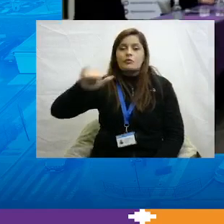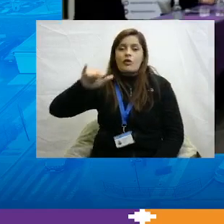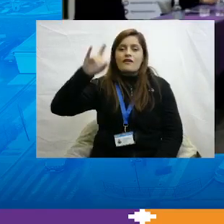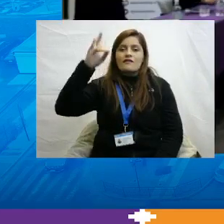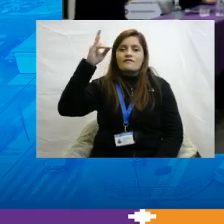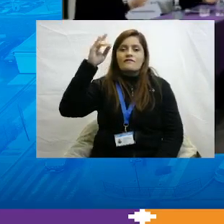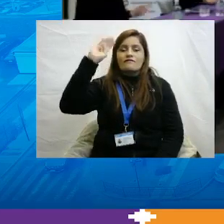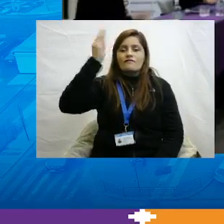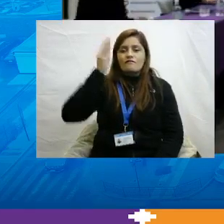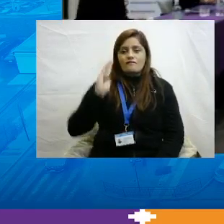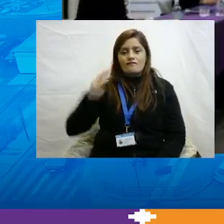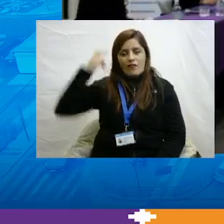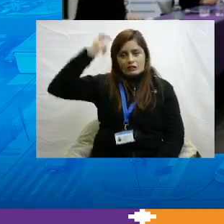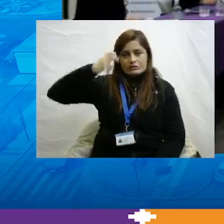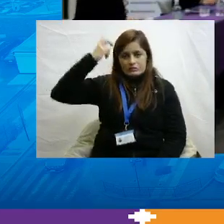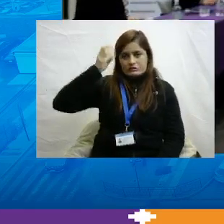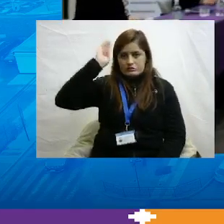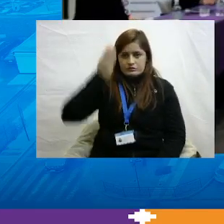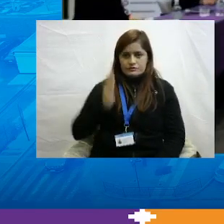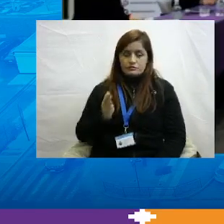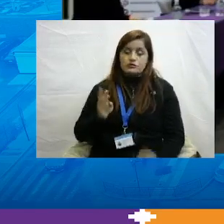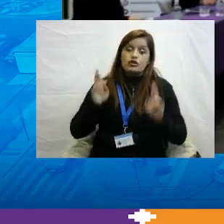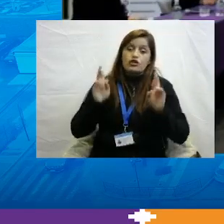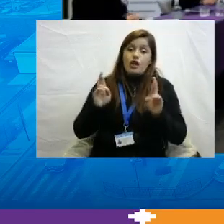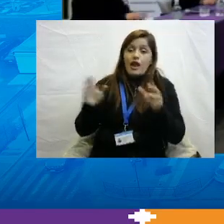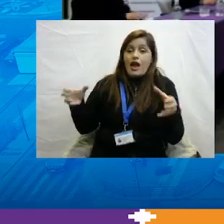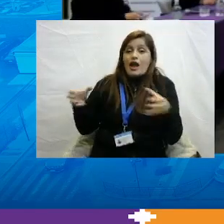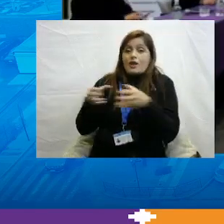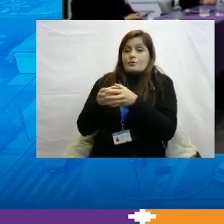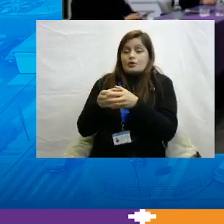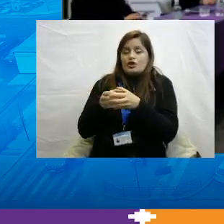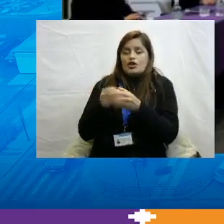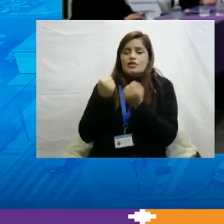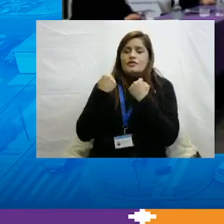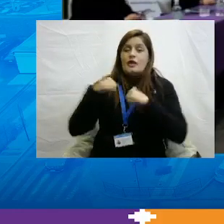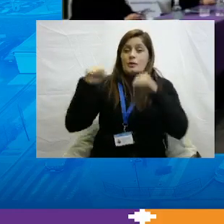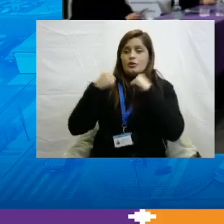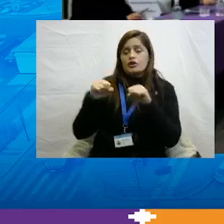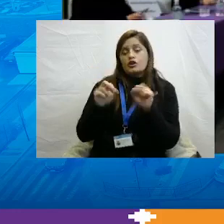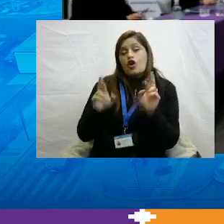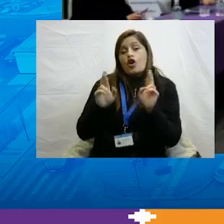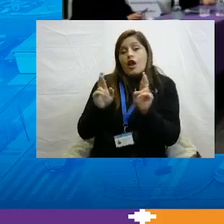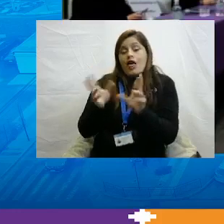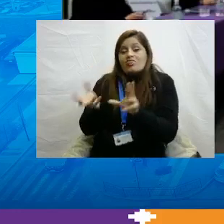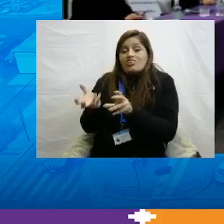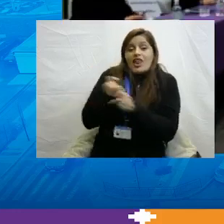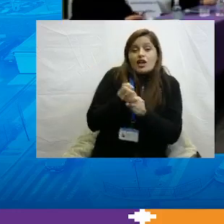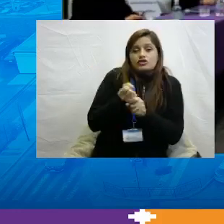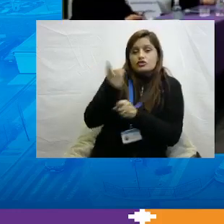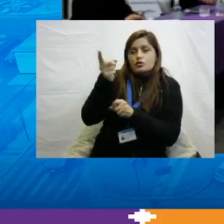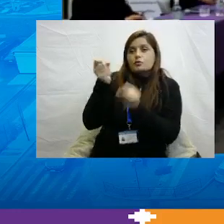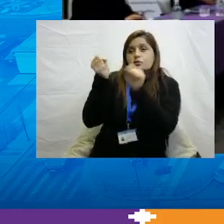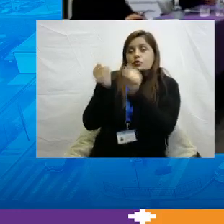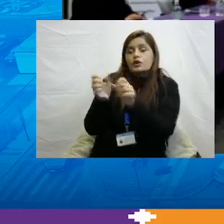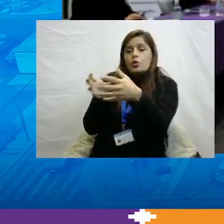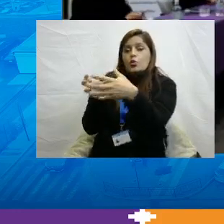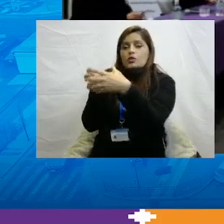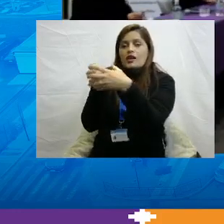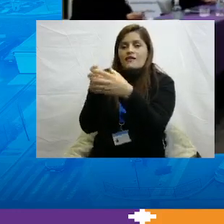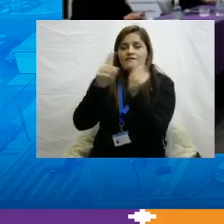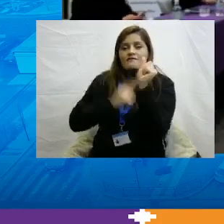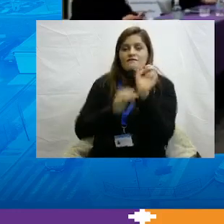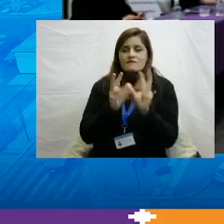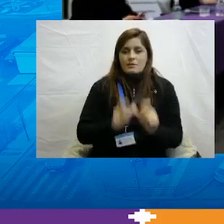Es todo un trabajo, así que si el equipo de deporte, a través de la delegación, quizás se podría juntar con la familia, el AZ